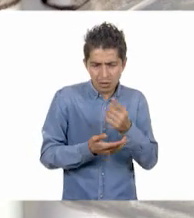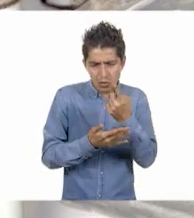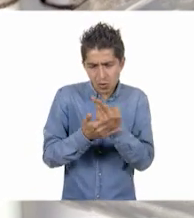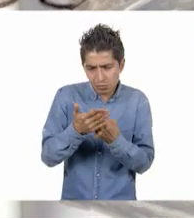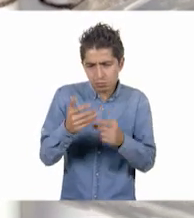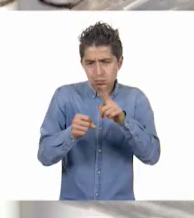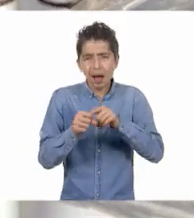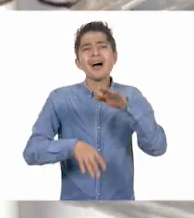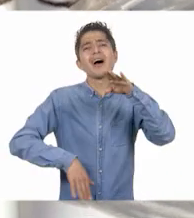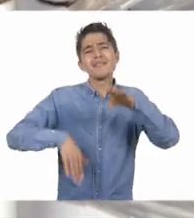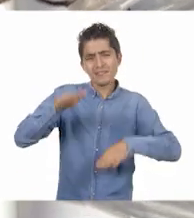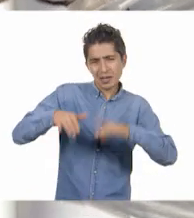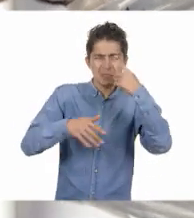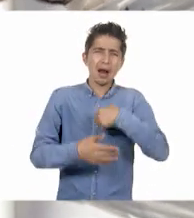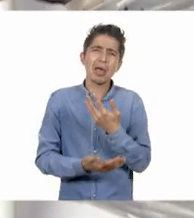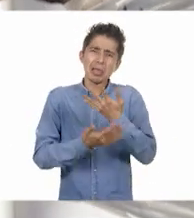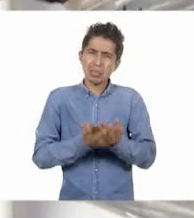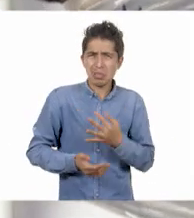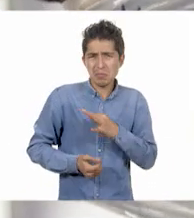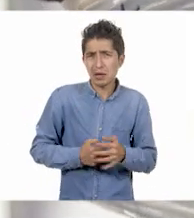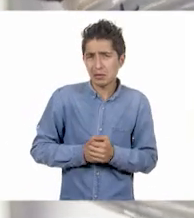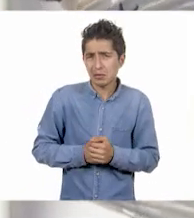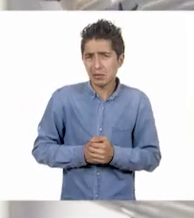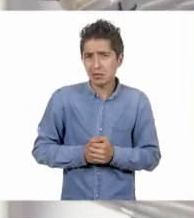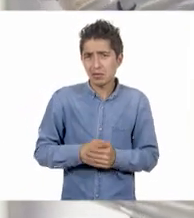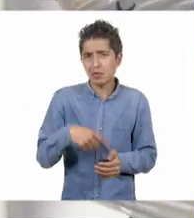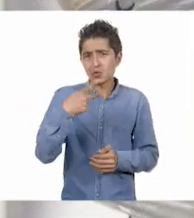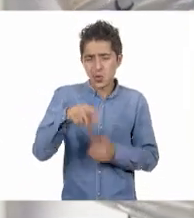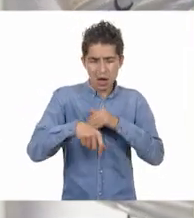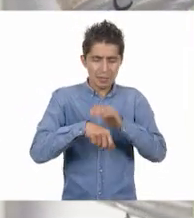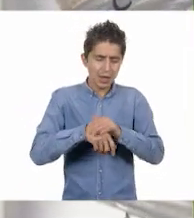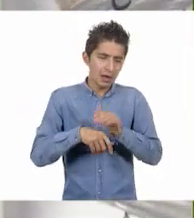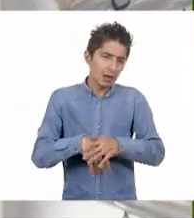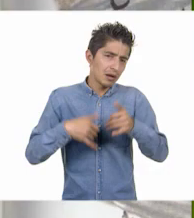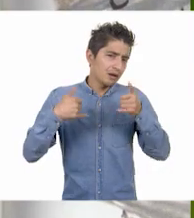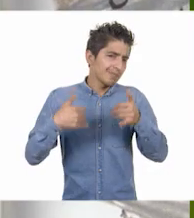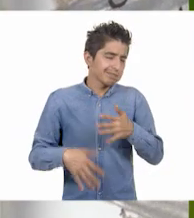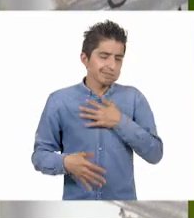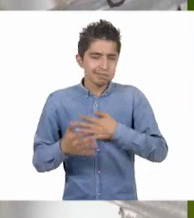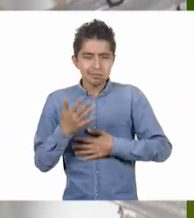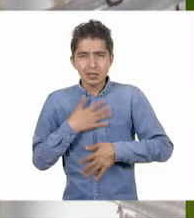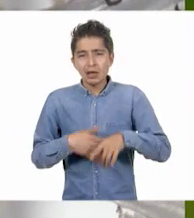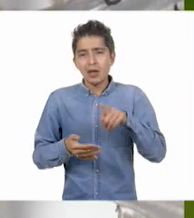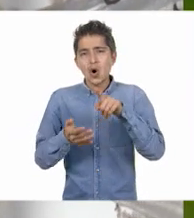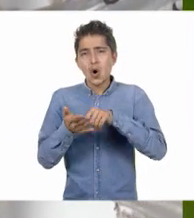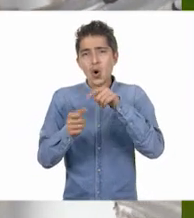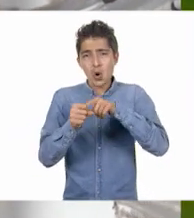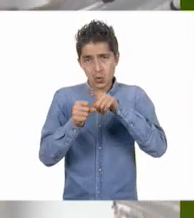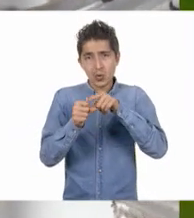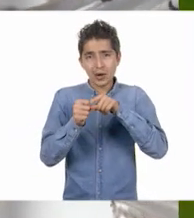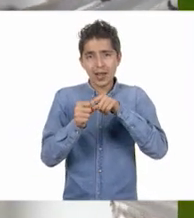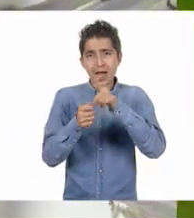vez en cuando para descansar? Tu exhausto amigo, Crayón Gris.